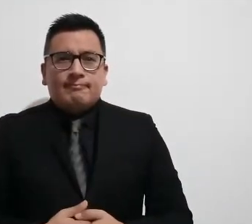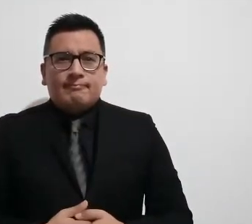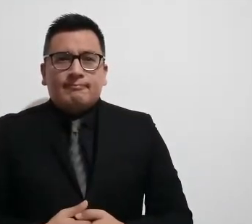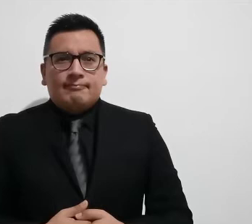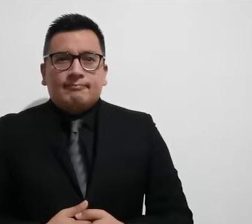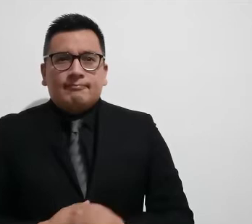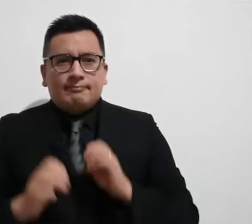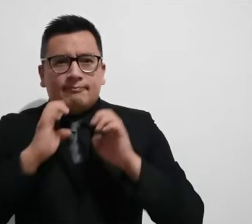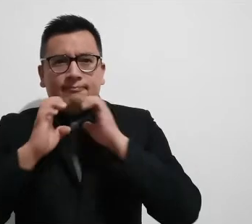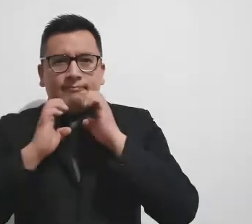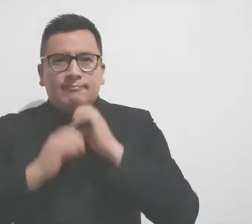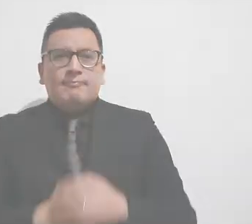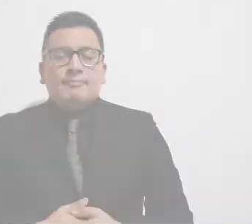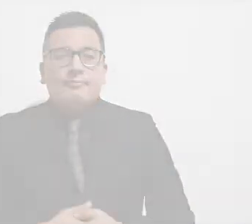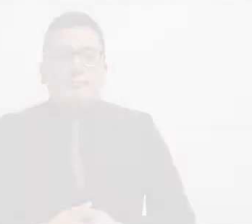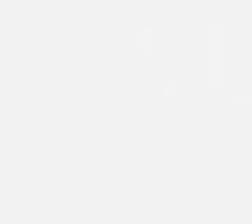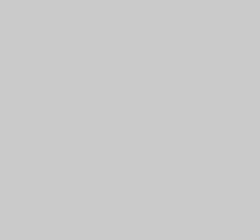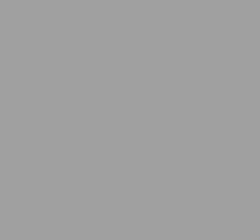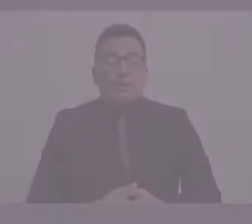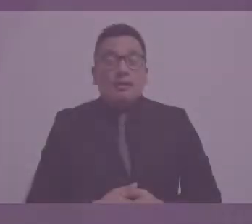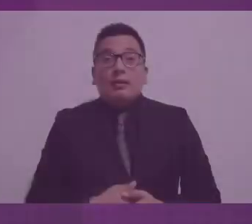usted. La entrevista.